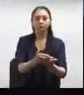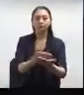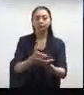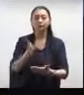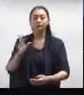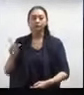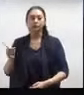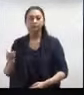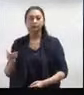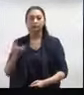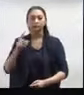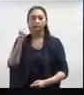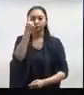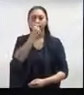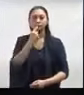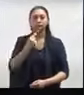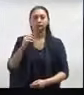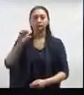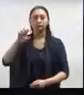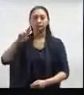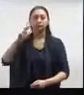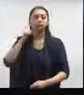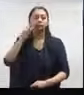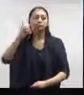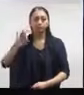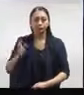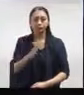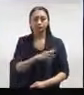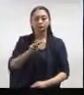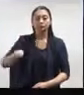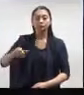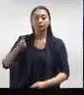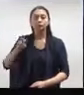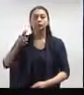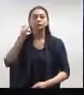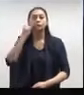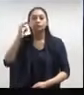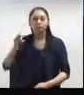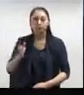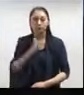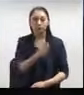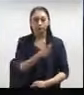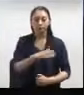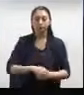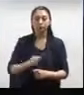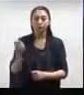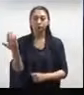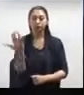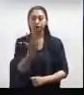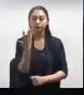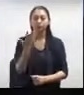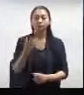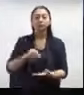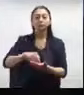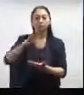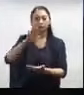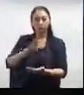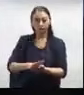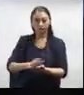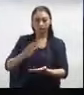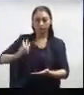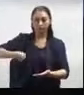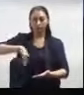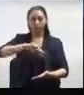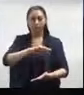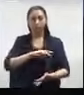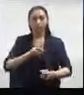los diputados Sergio Guillermo Enríquez Garzaro y Mario Ernesto Gálvez Muñoz. Quinto, interpelación al ministro